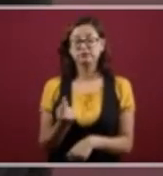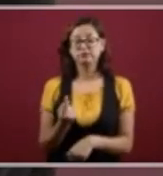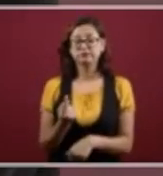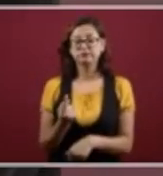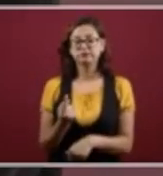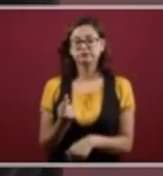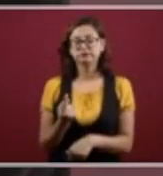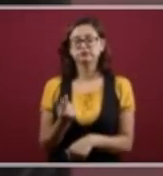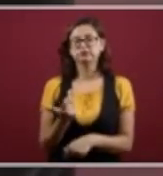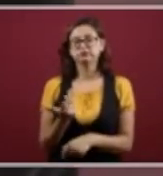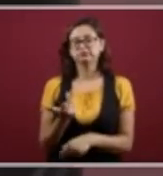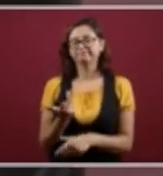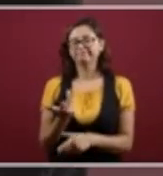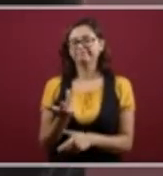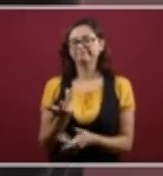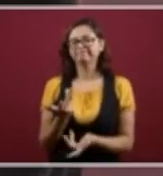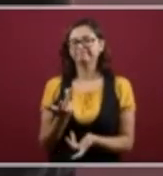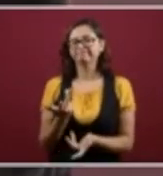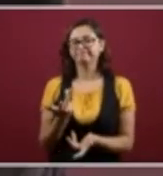sacudir,